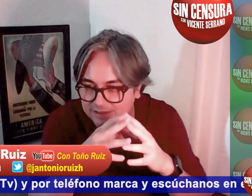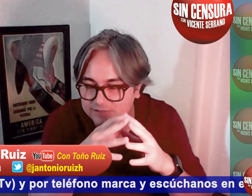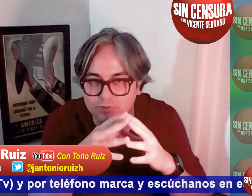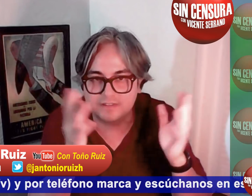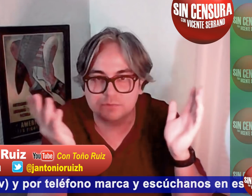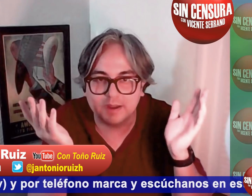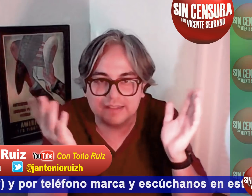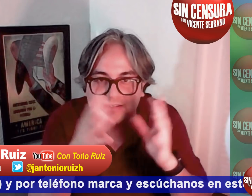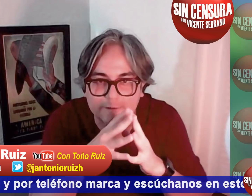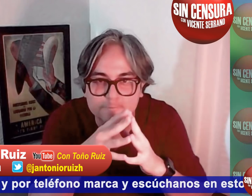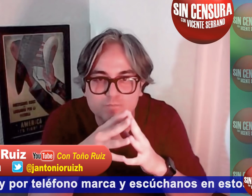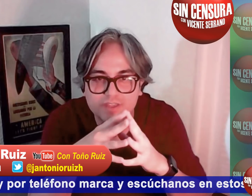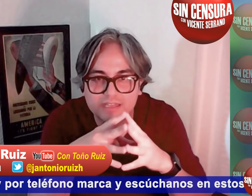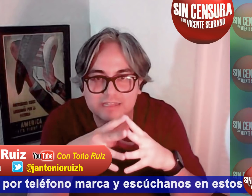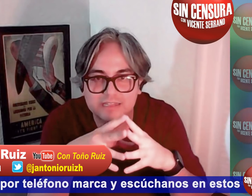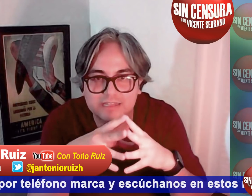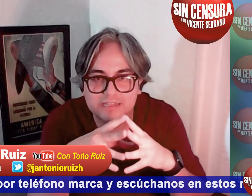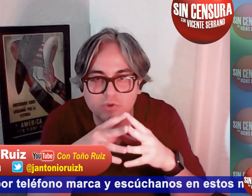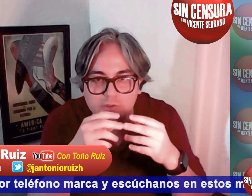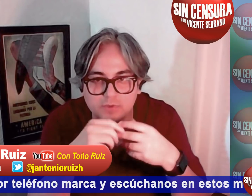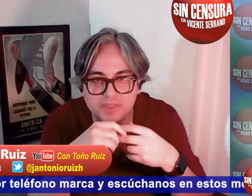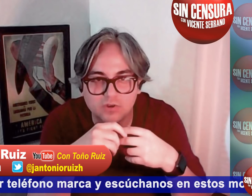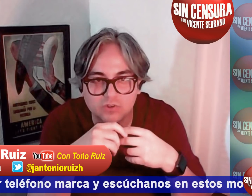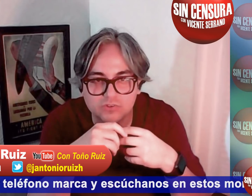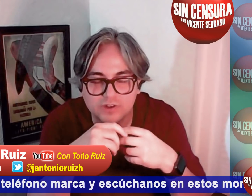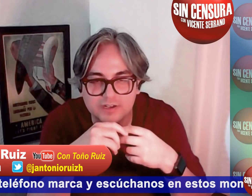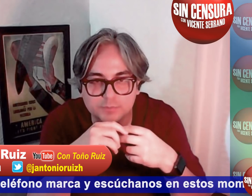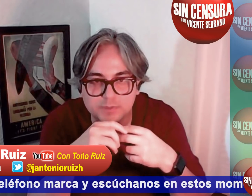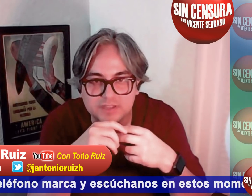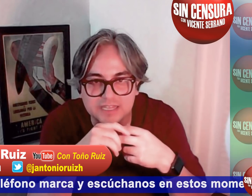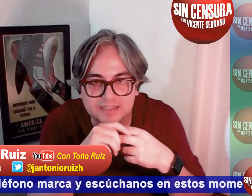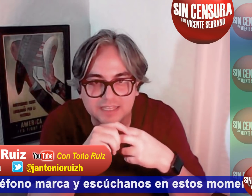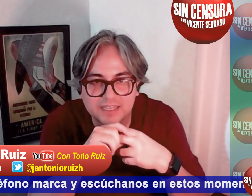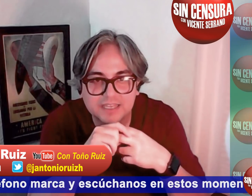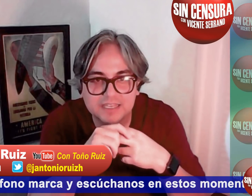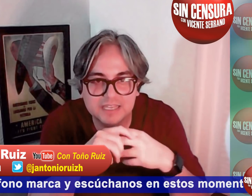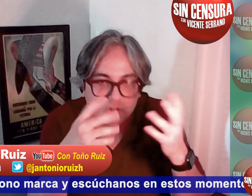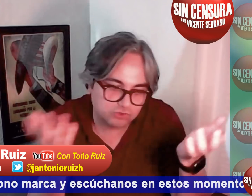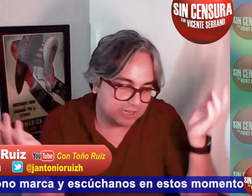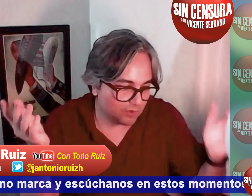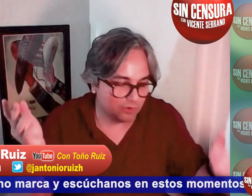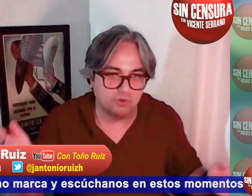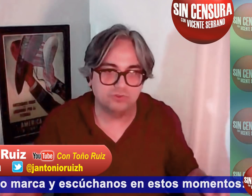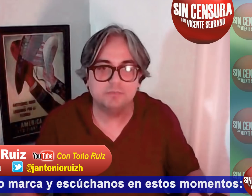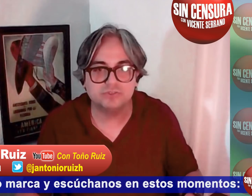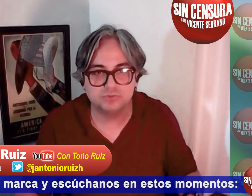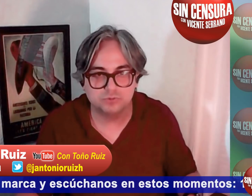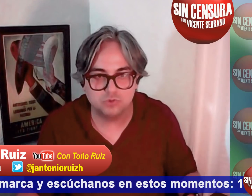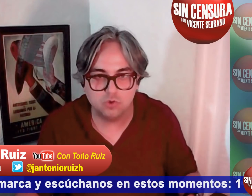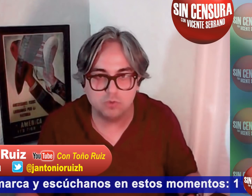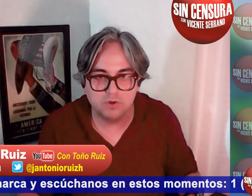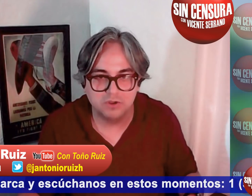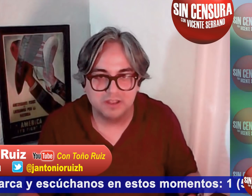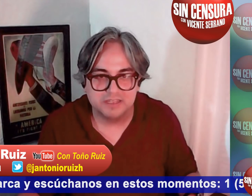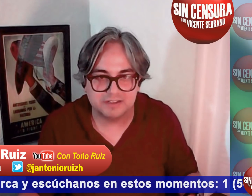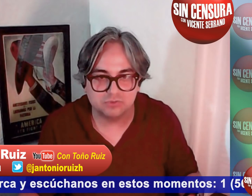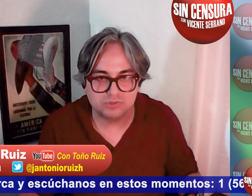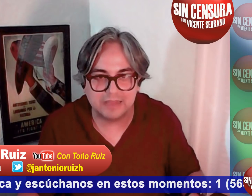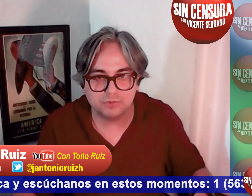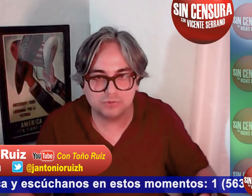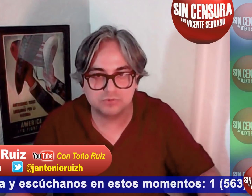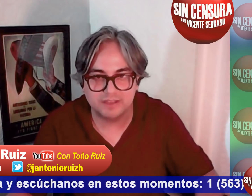transparencia, el Instituto de la Transparencia, determinó que no se podía dar a conocer el expediente y no se le dio seguimiento. No hubo